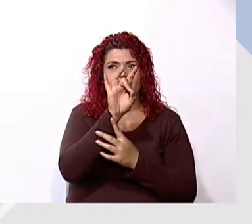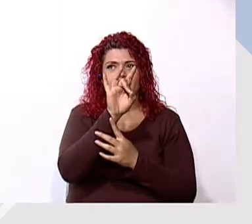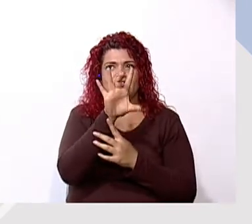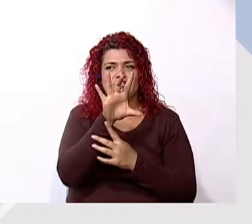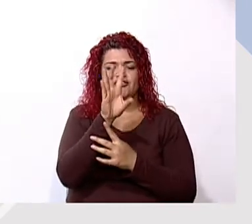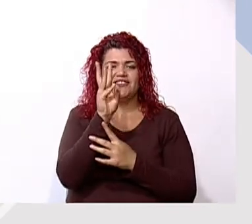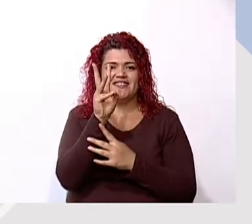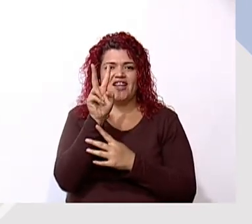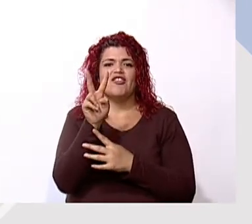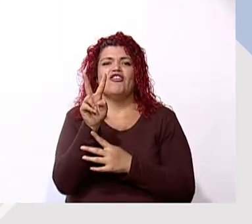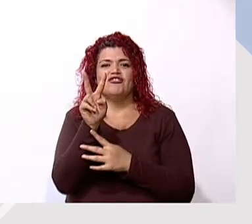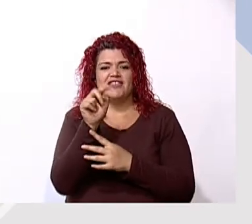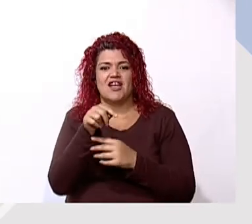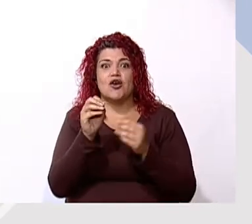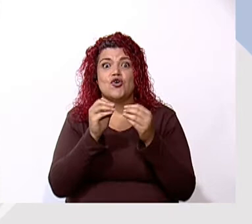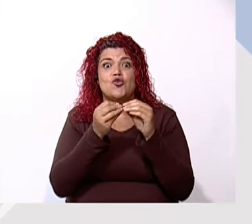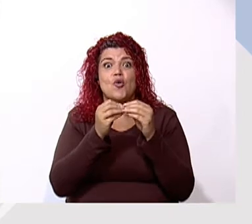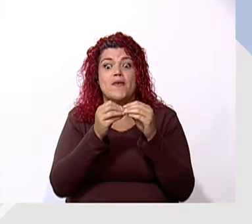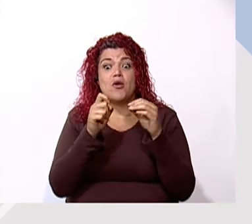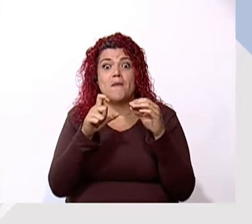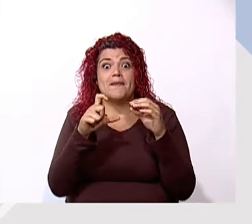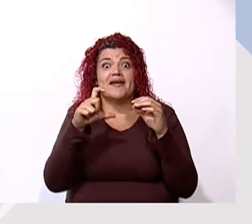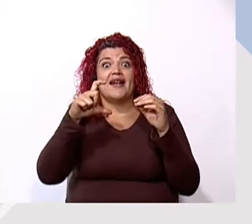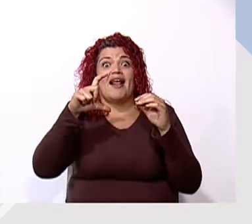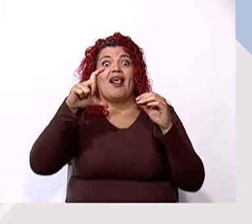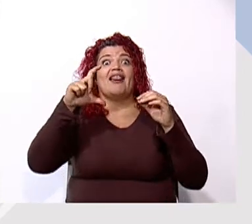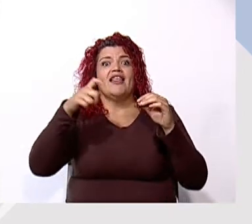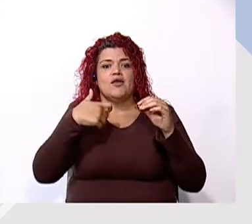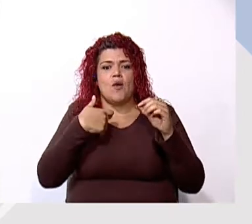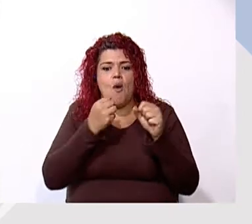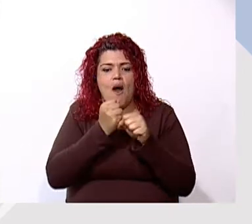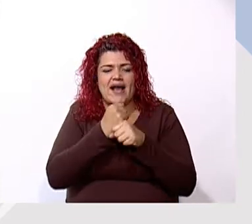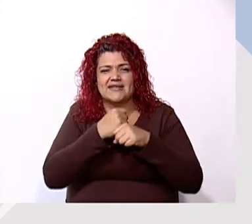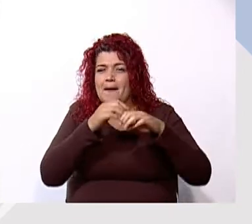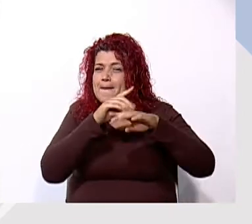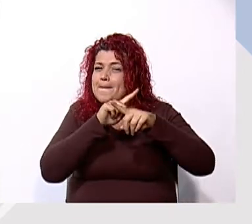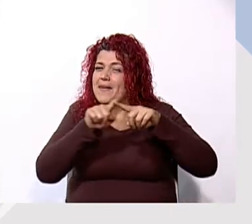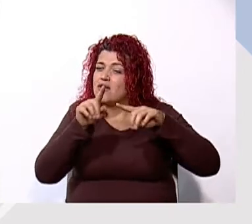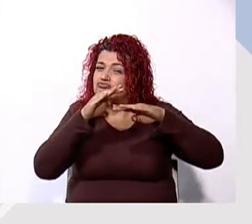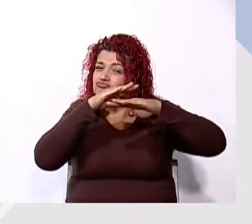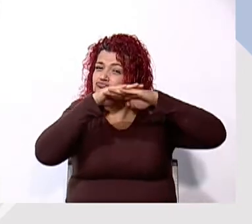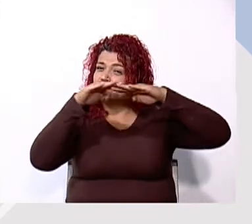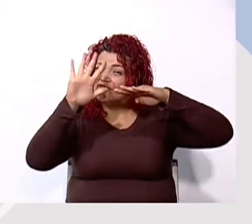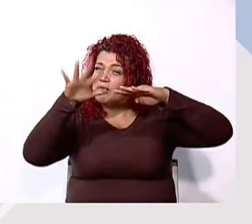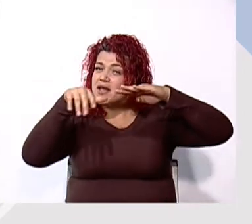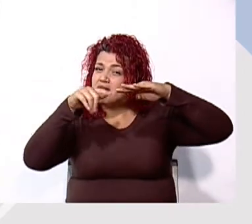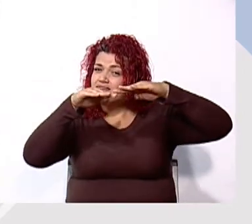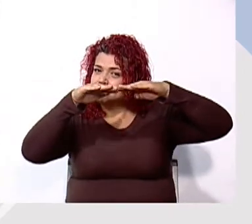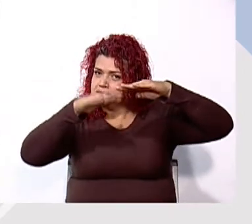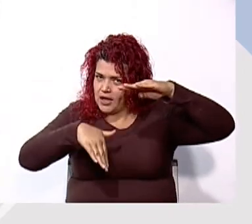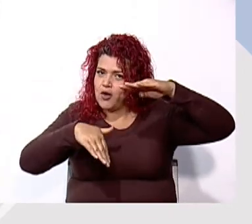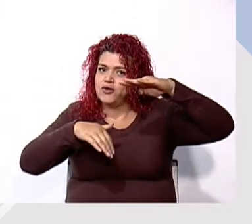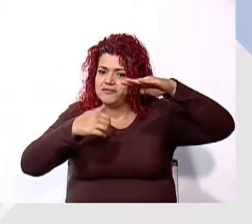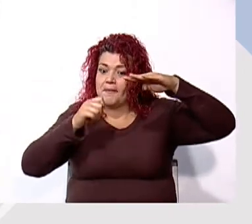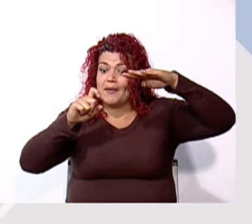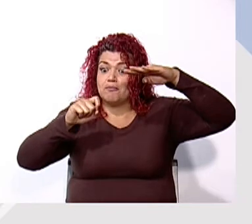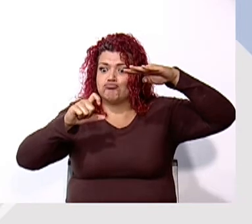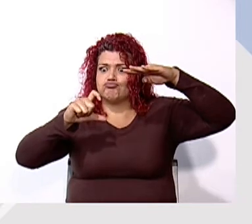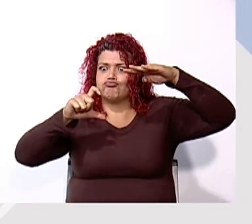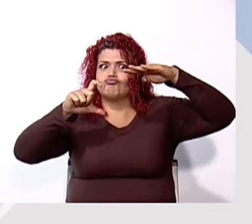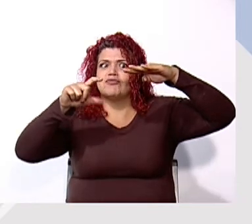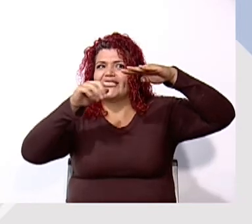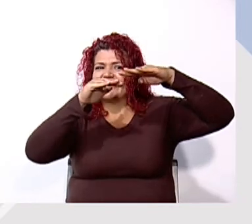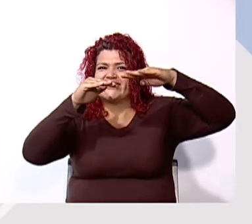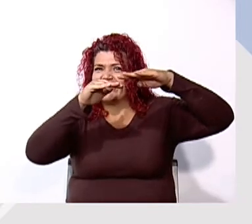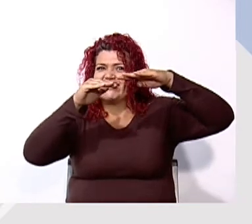4.862 es el número más grande que podemos formar, pero que es menor de 5.000. Muy bien, vamos